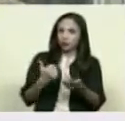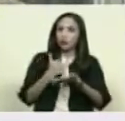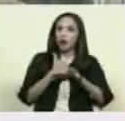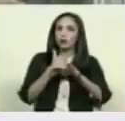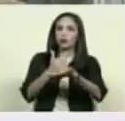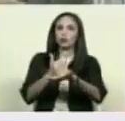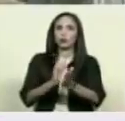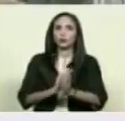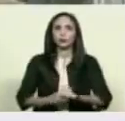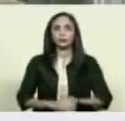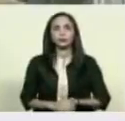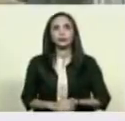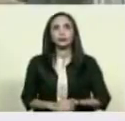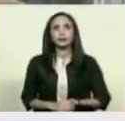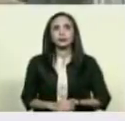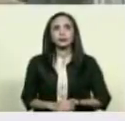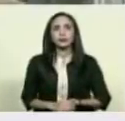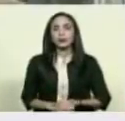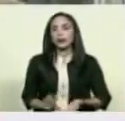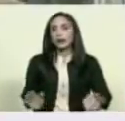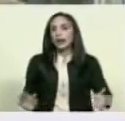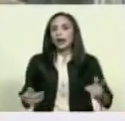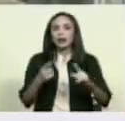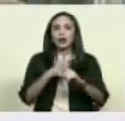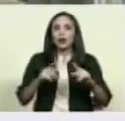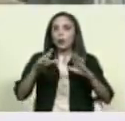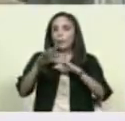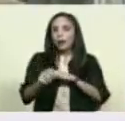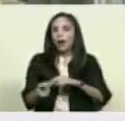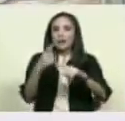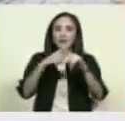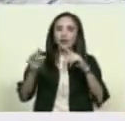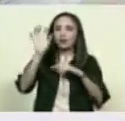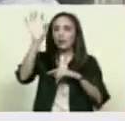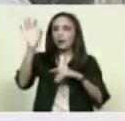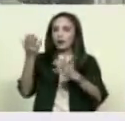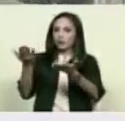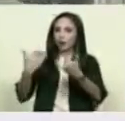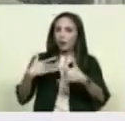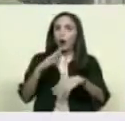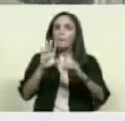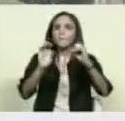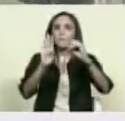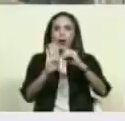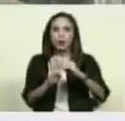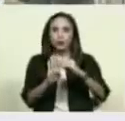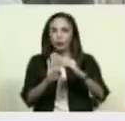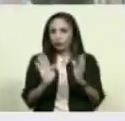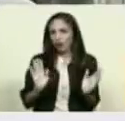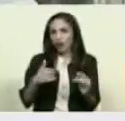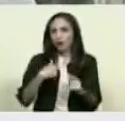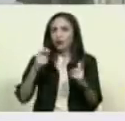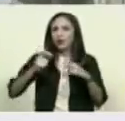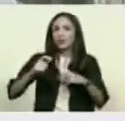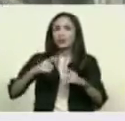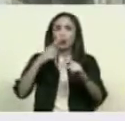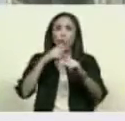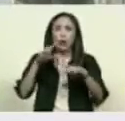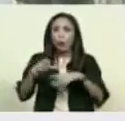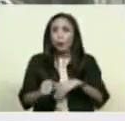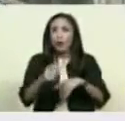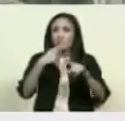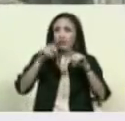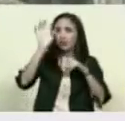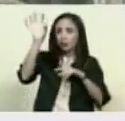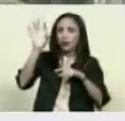¿Necesita equipos? ¿Que hay que traerlo del exterior? Pídalo. Para eso tenemos el Petro, para pagar lo que haya que pagar en el mundo. Y